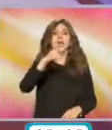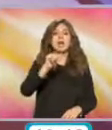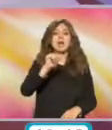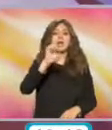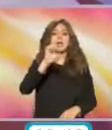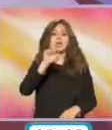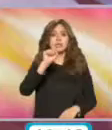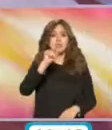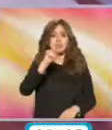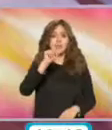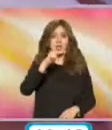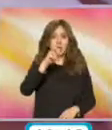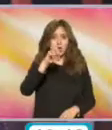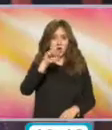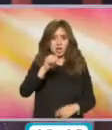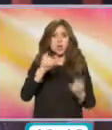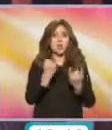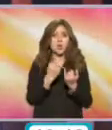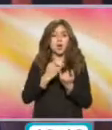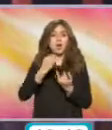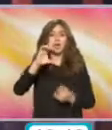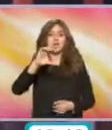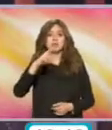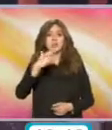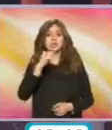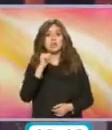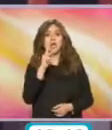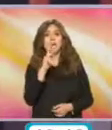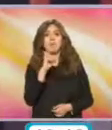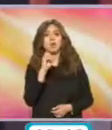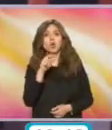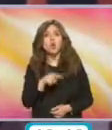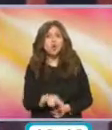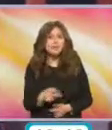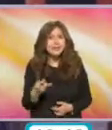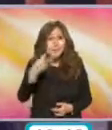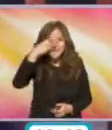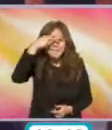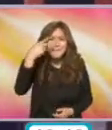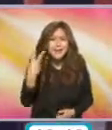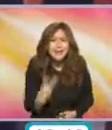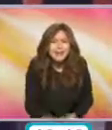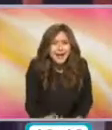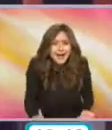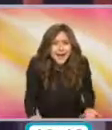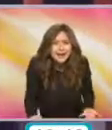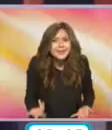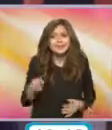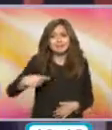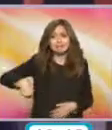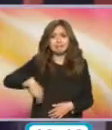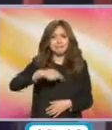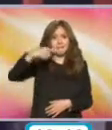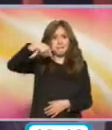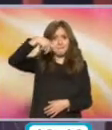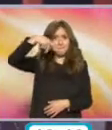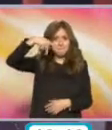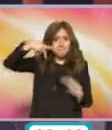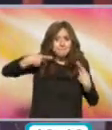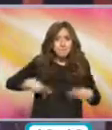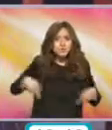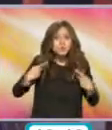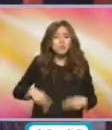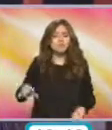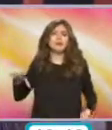la Digo, Champions. para la Champions. Sí, perdón. más bien. Exactamente. Para la Los Champions. mexicanos, imagínate nada más la afición que por lo menos nuestro país